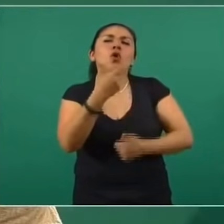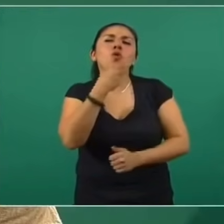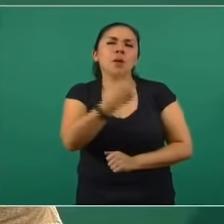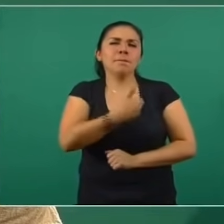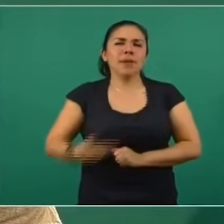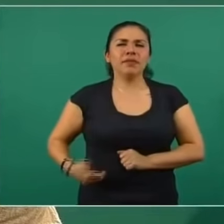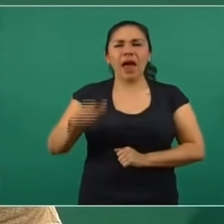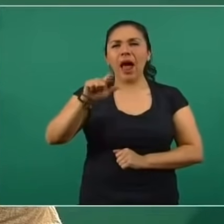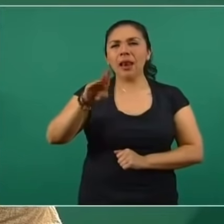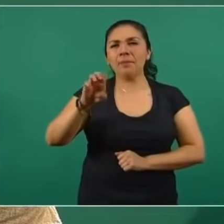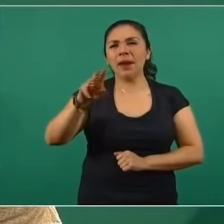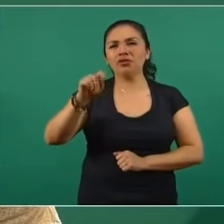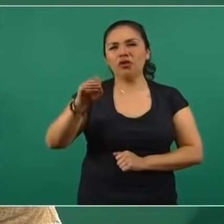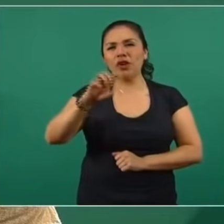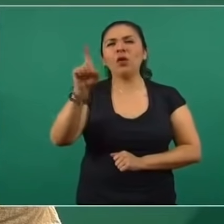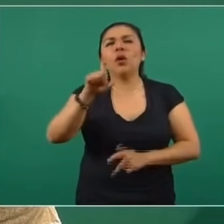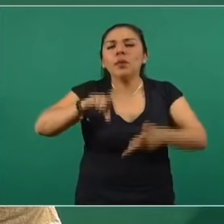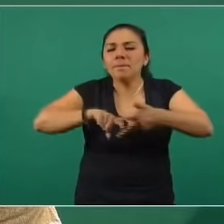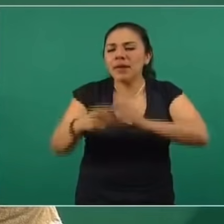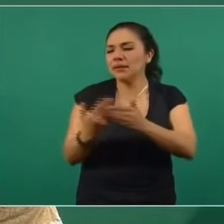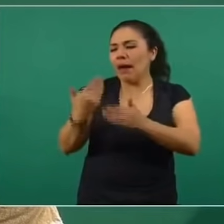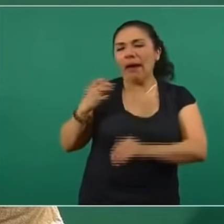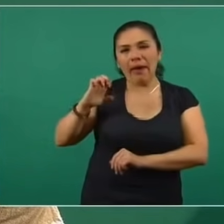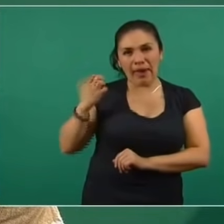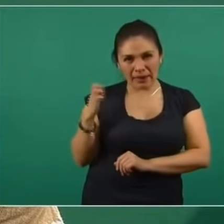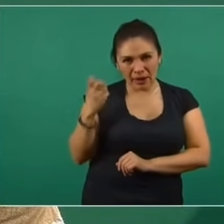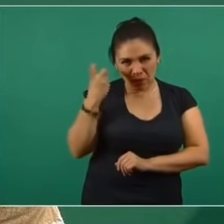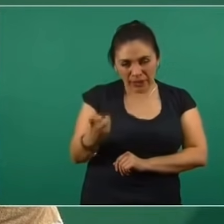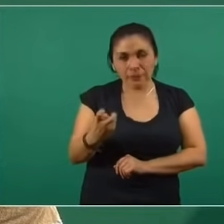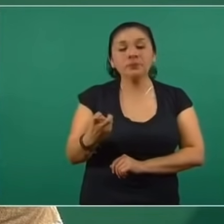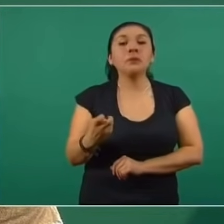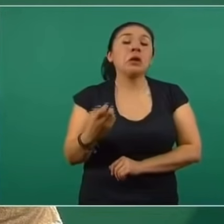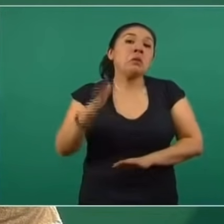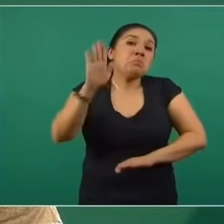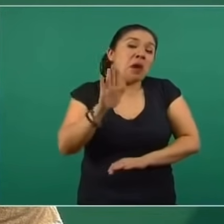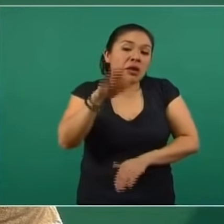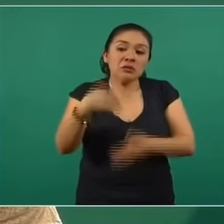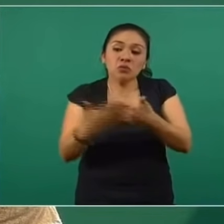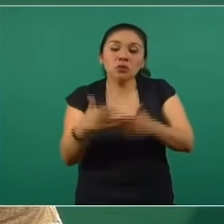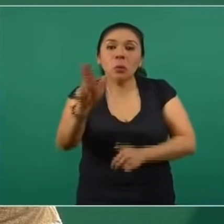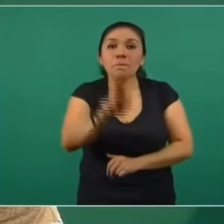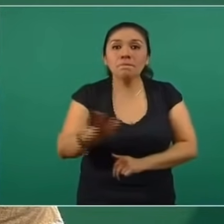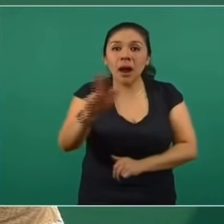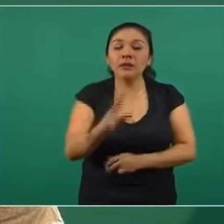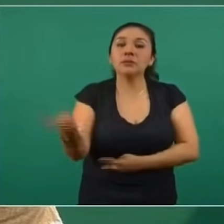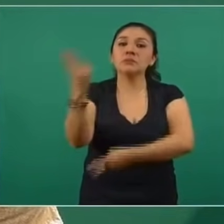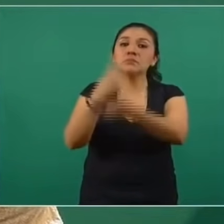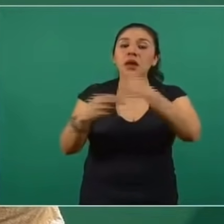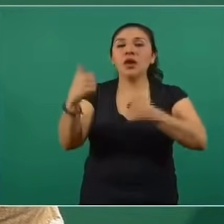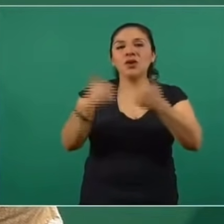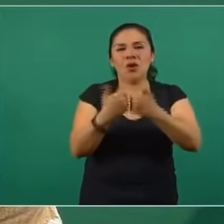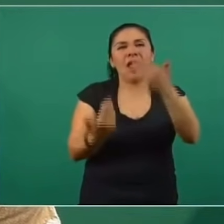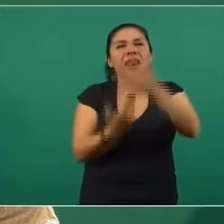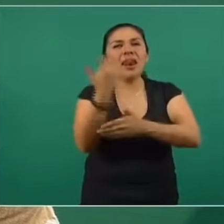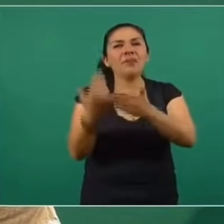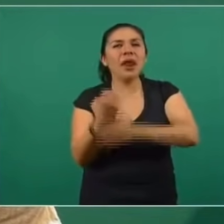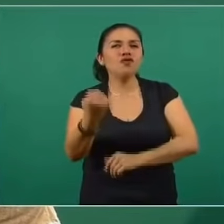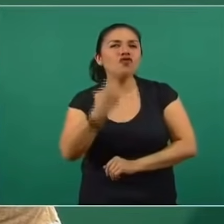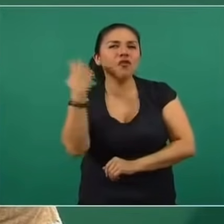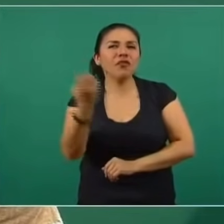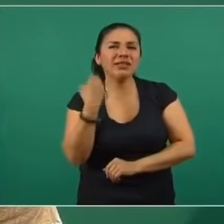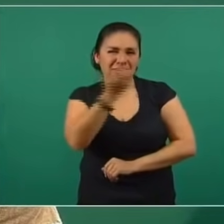Fernández al inicio de enero, y se contempla que el martes estarán con nosotros en el Pulso de la Salud